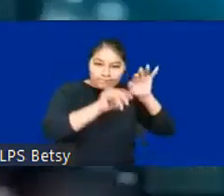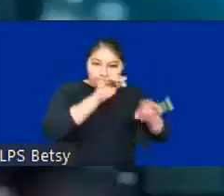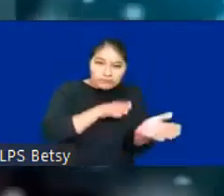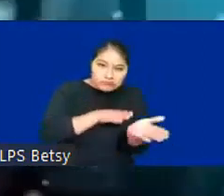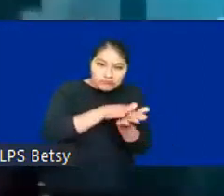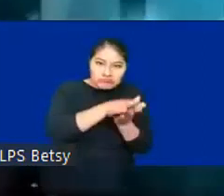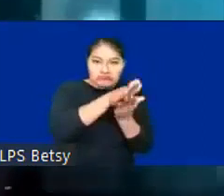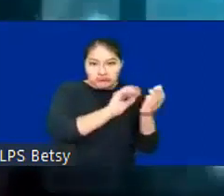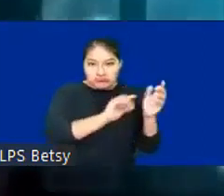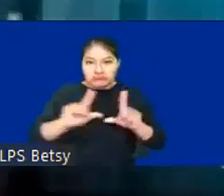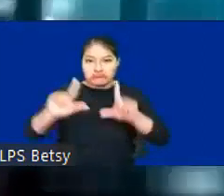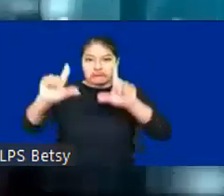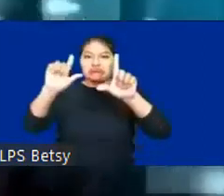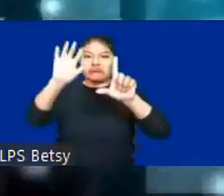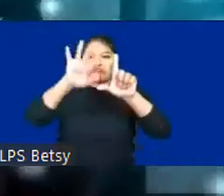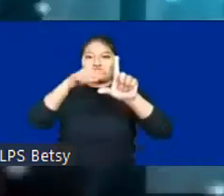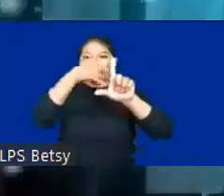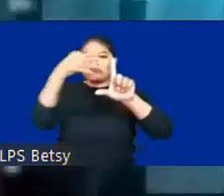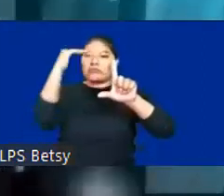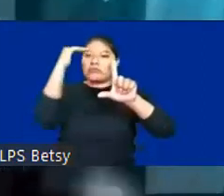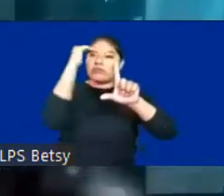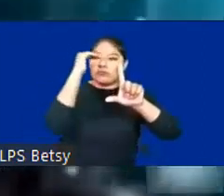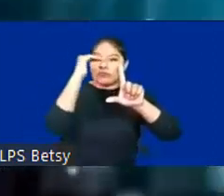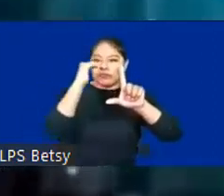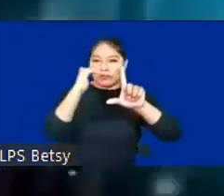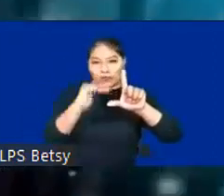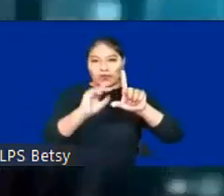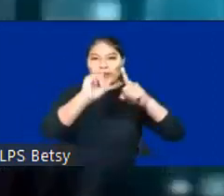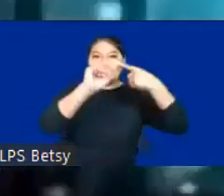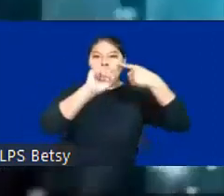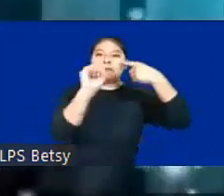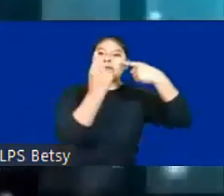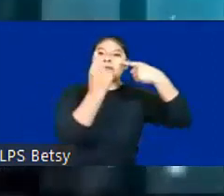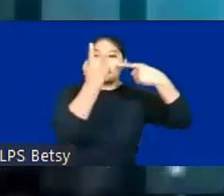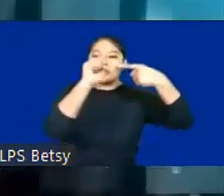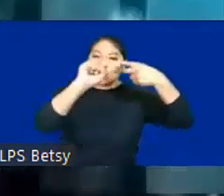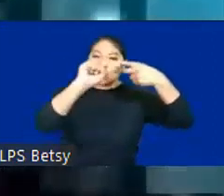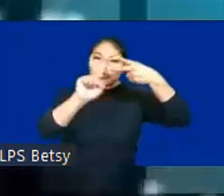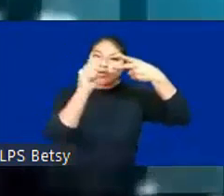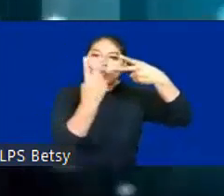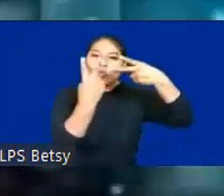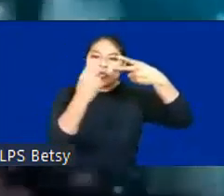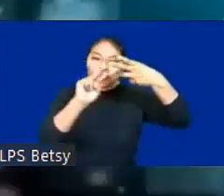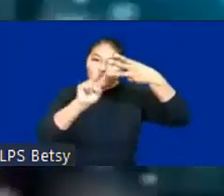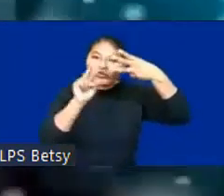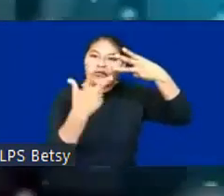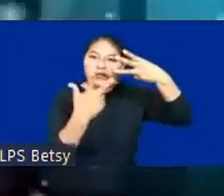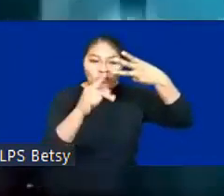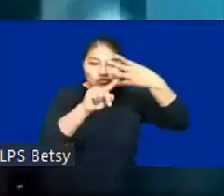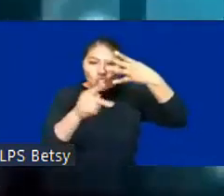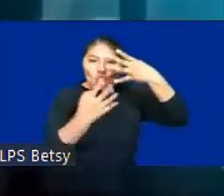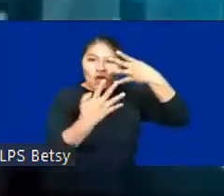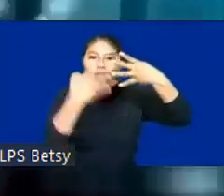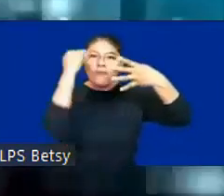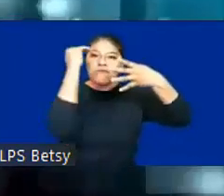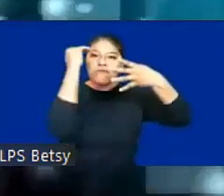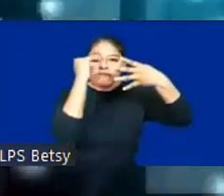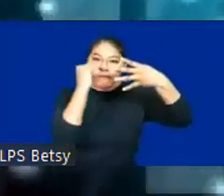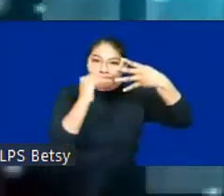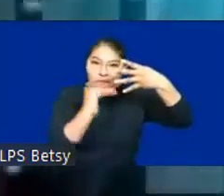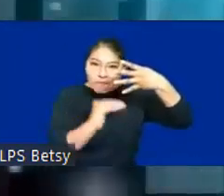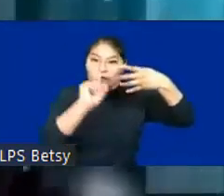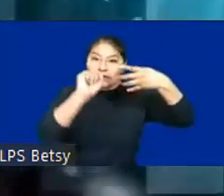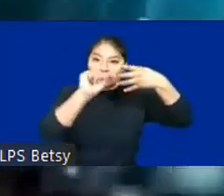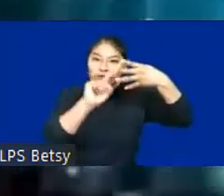de objetivos desde la misión de la organización, pasando por el objetivo estratégico de la institución y las actividades